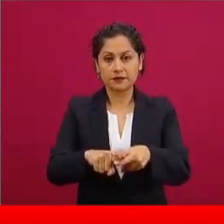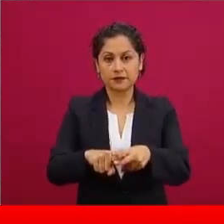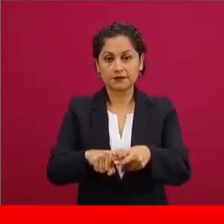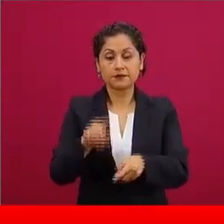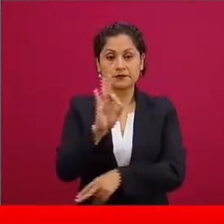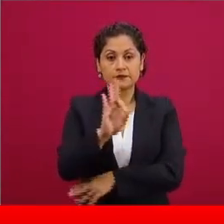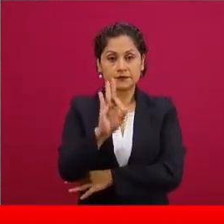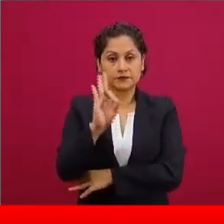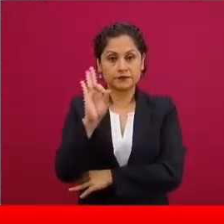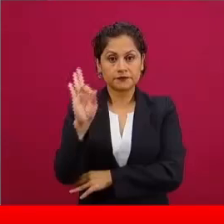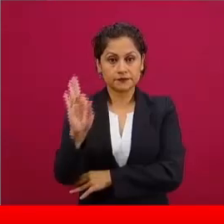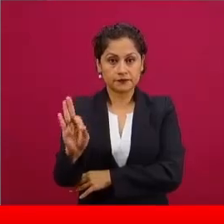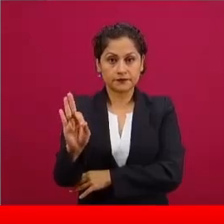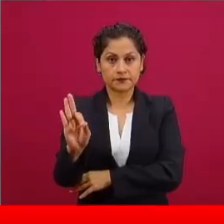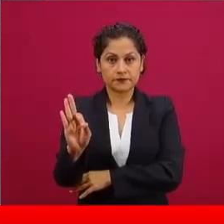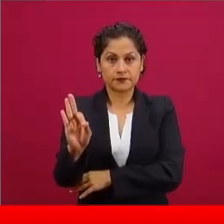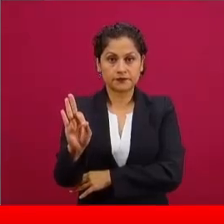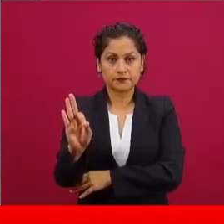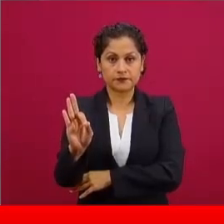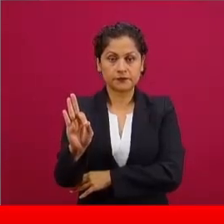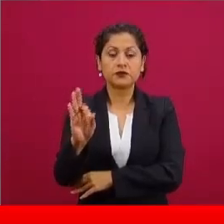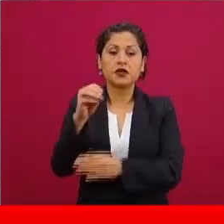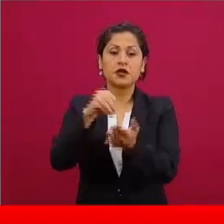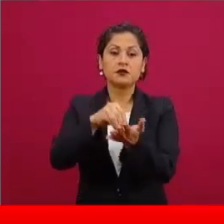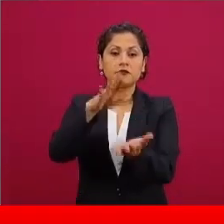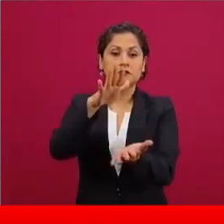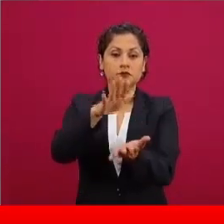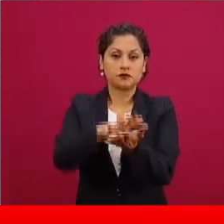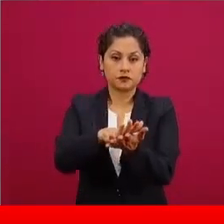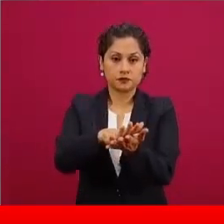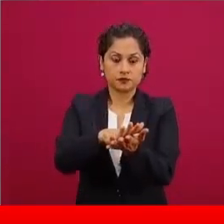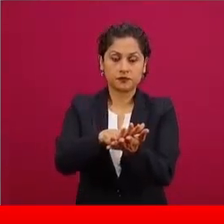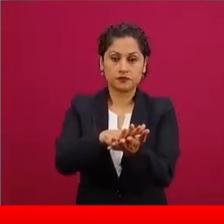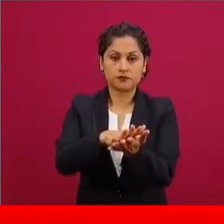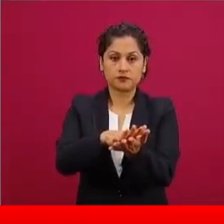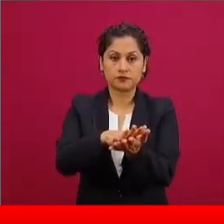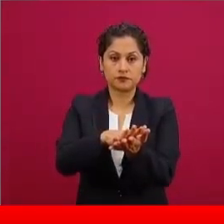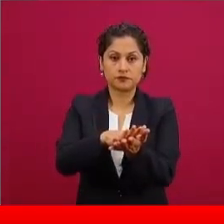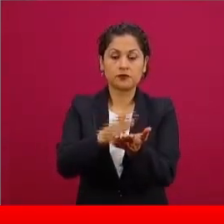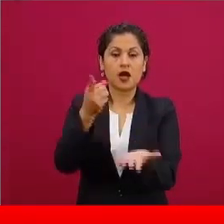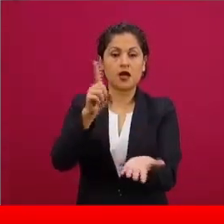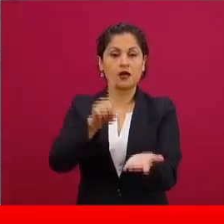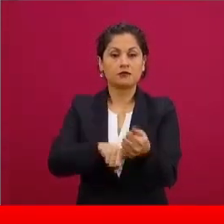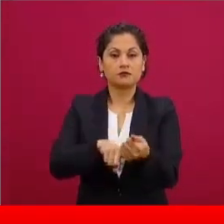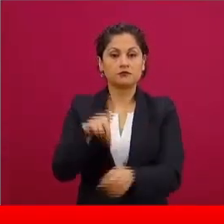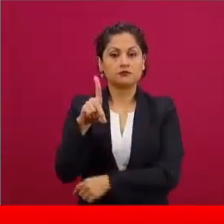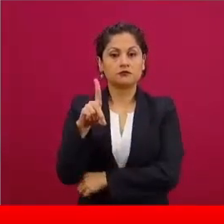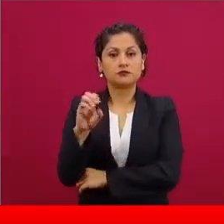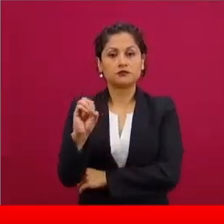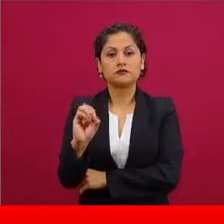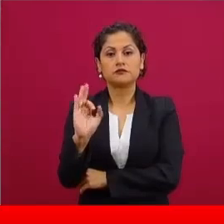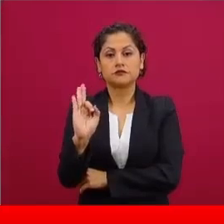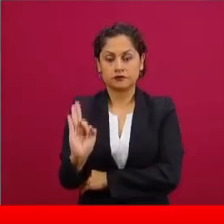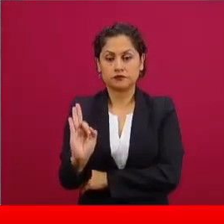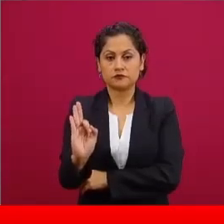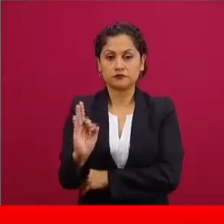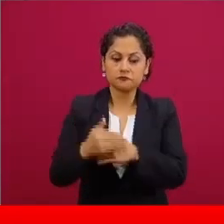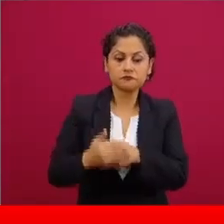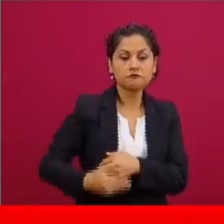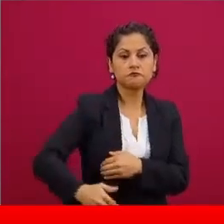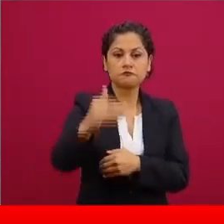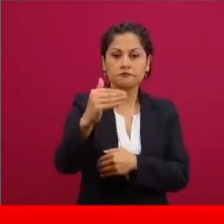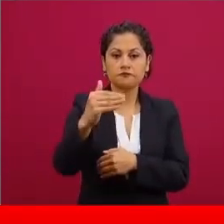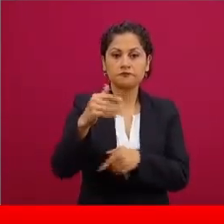el día de su publicación en el diario oficial de la federación